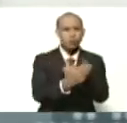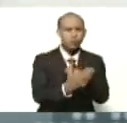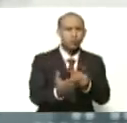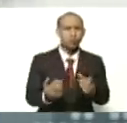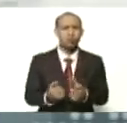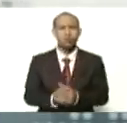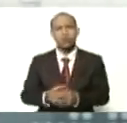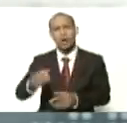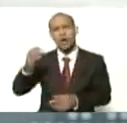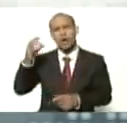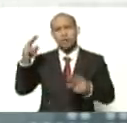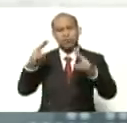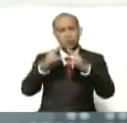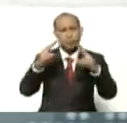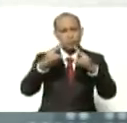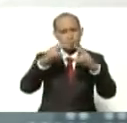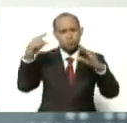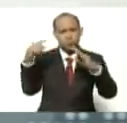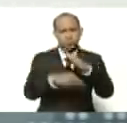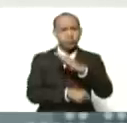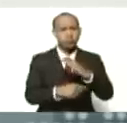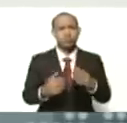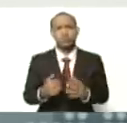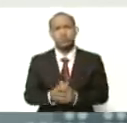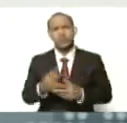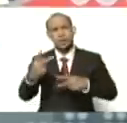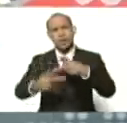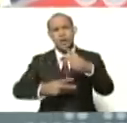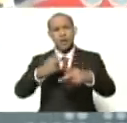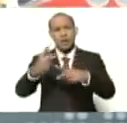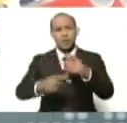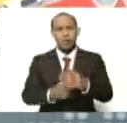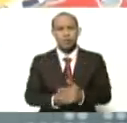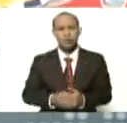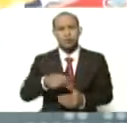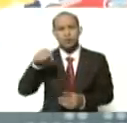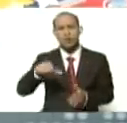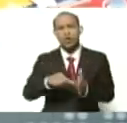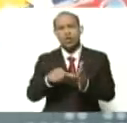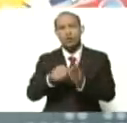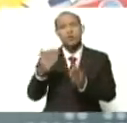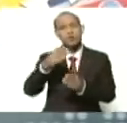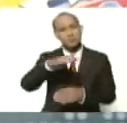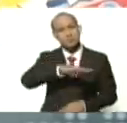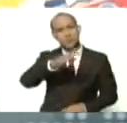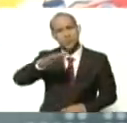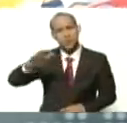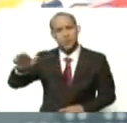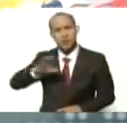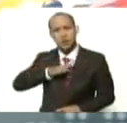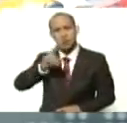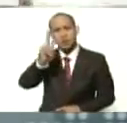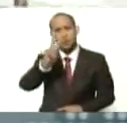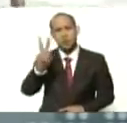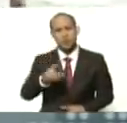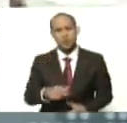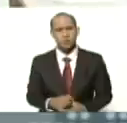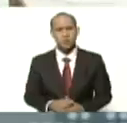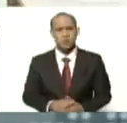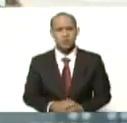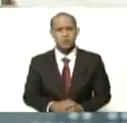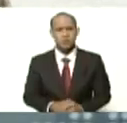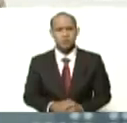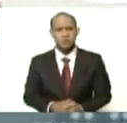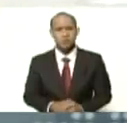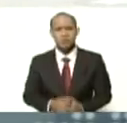el conocimiento en la producción fue en el mar en el mar venezolano y